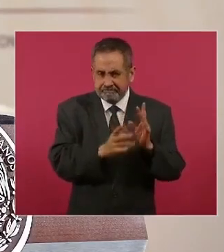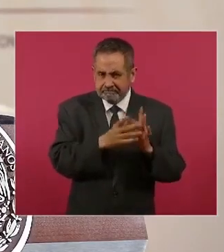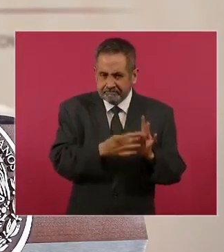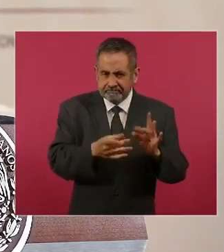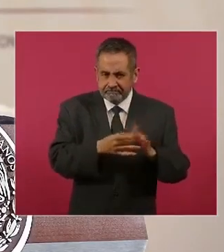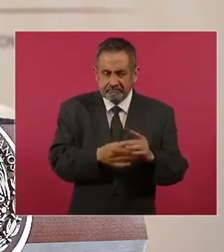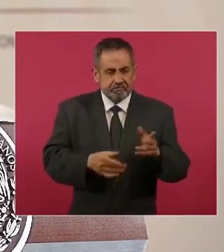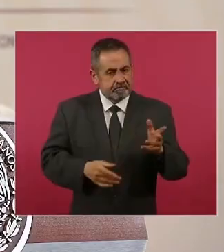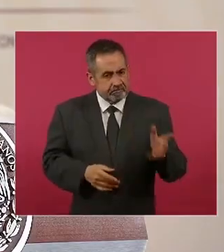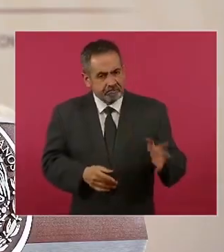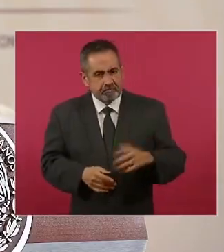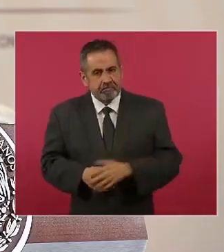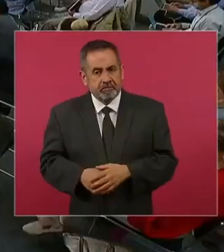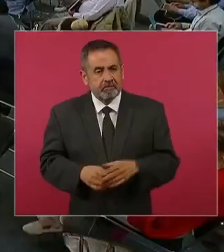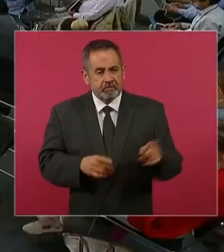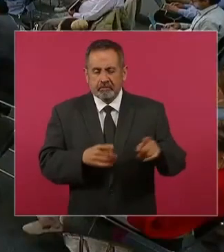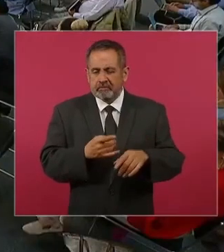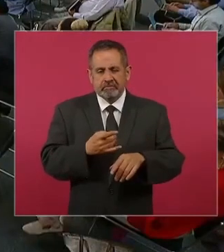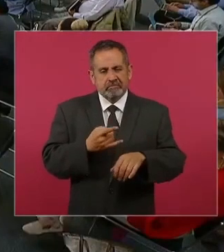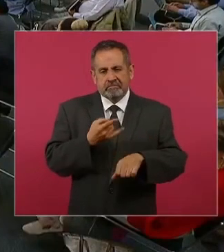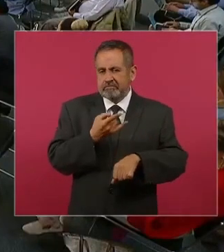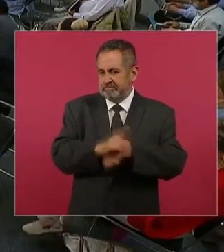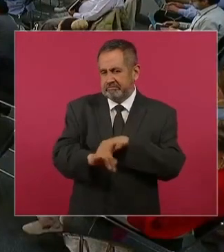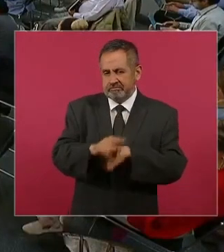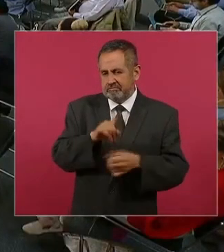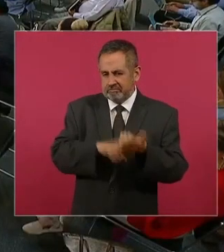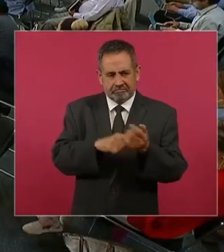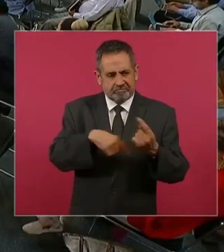ya habían demostrado ser chuecos,